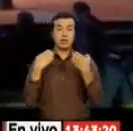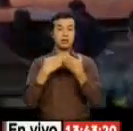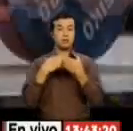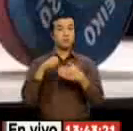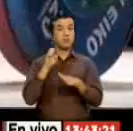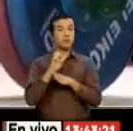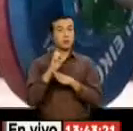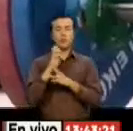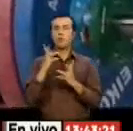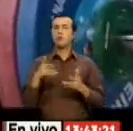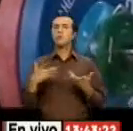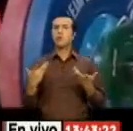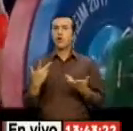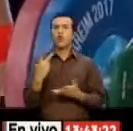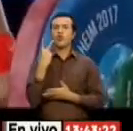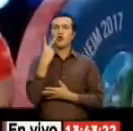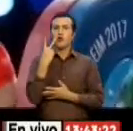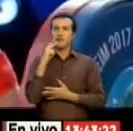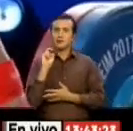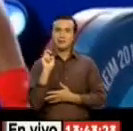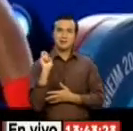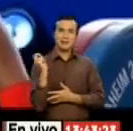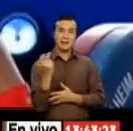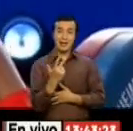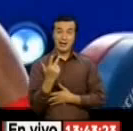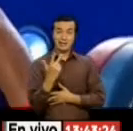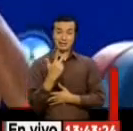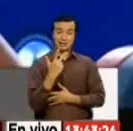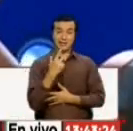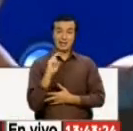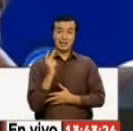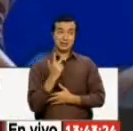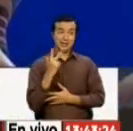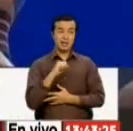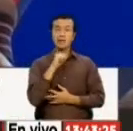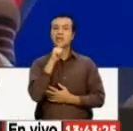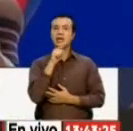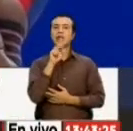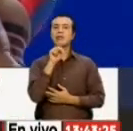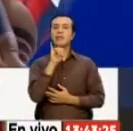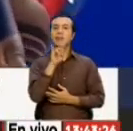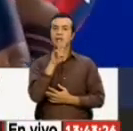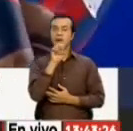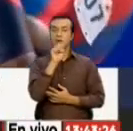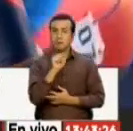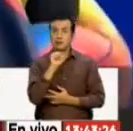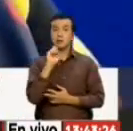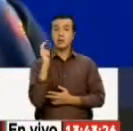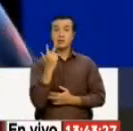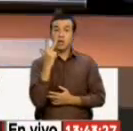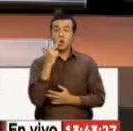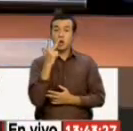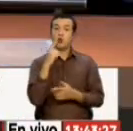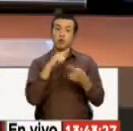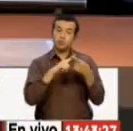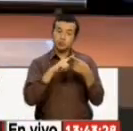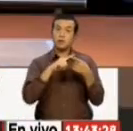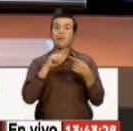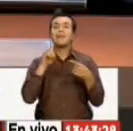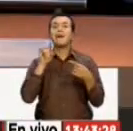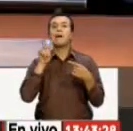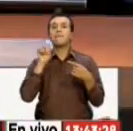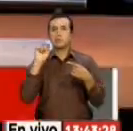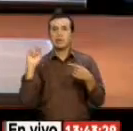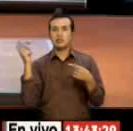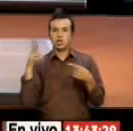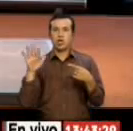y estamos hablando que dos de bronce llegan para el país. Estamos hablando de Celedina Nieves, que ganó medalla de bronce, y también David